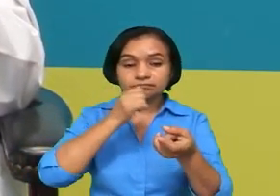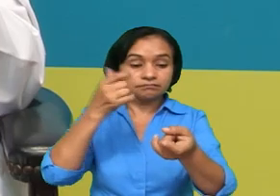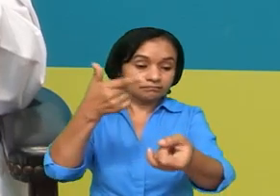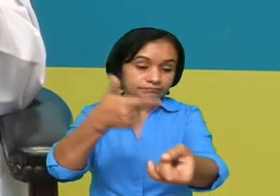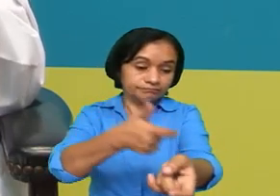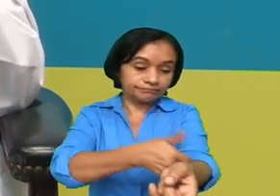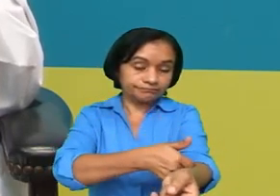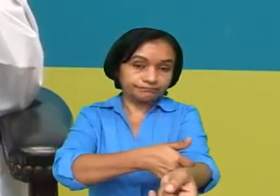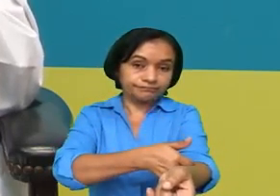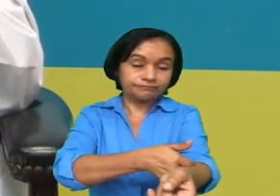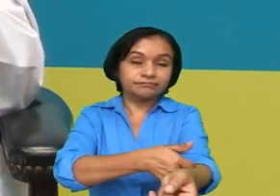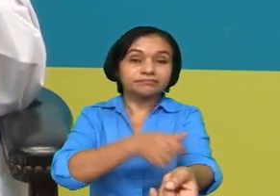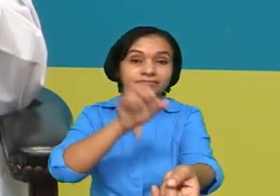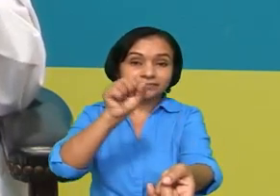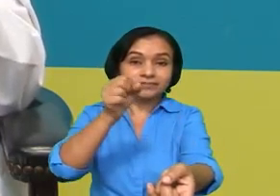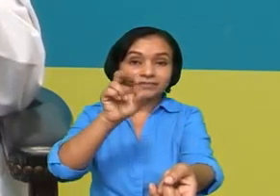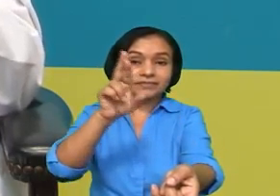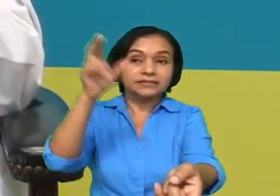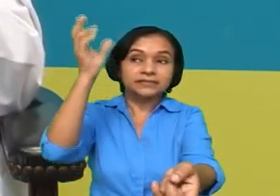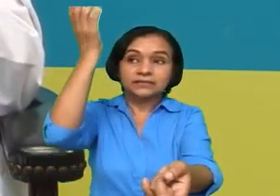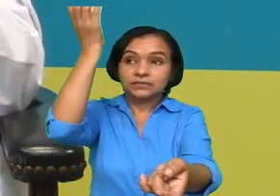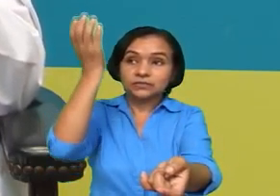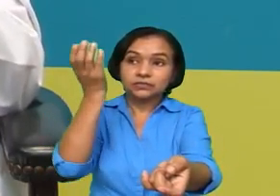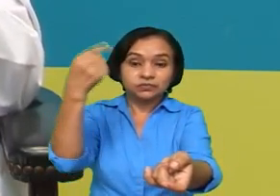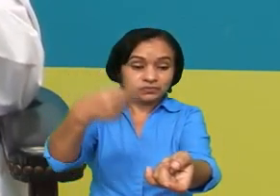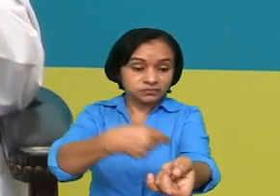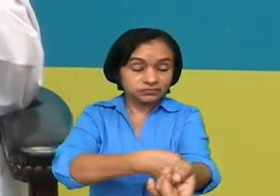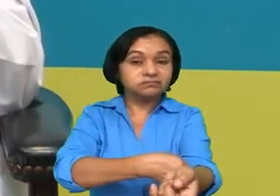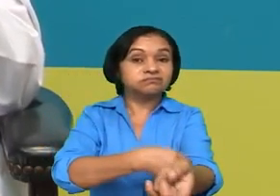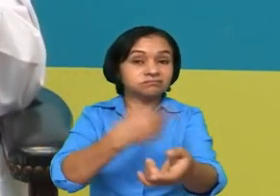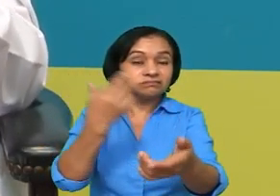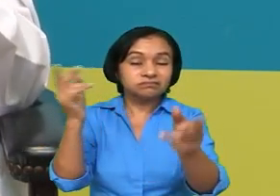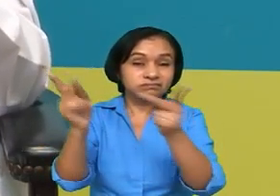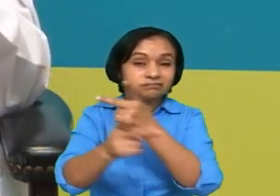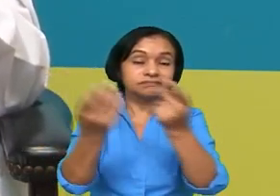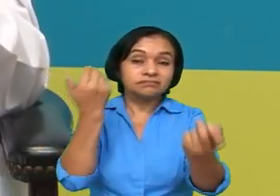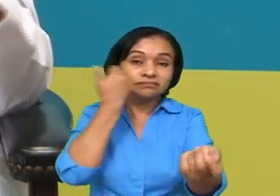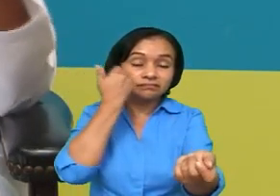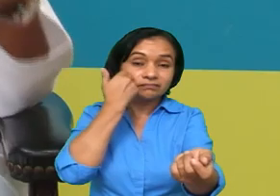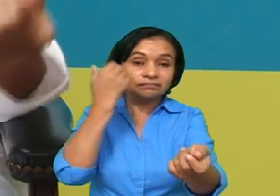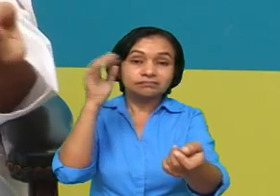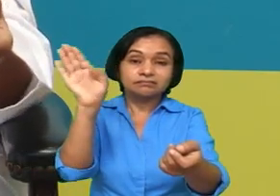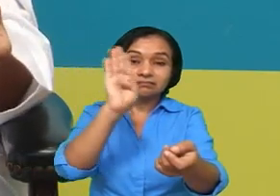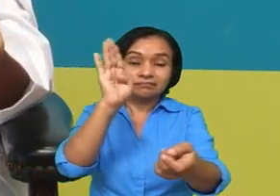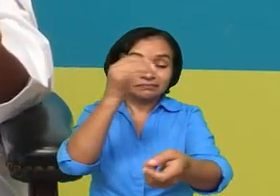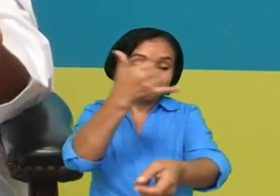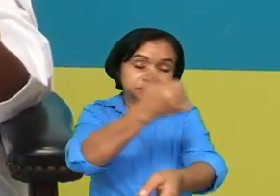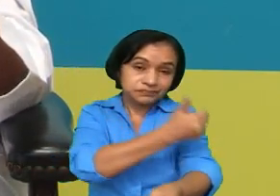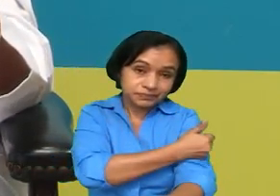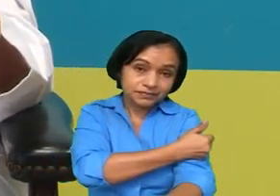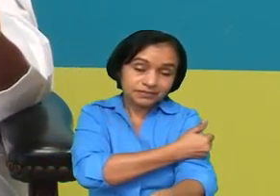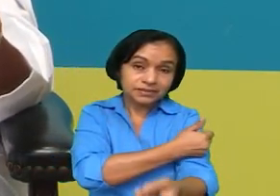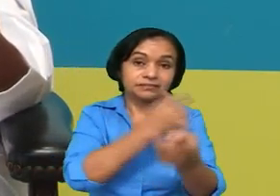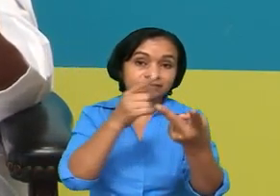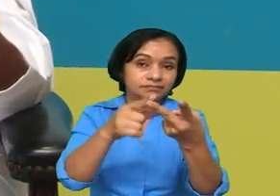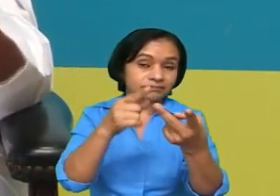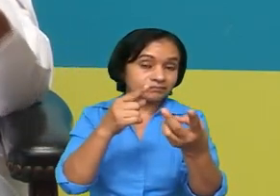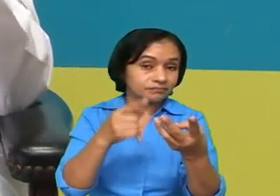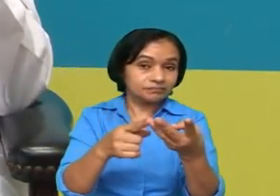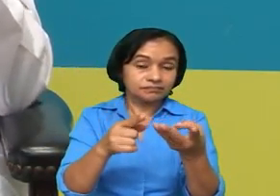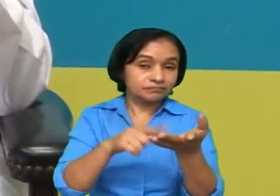sea, hay que poner suero, hay que poner líquido, además del antibiótico, que ya no será